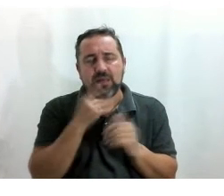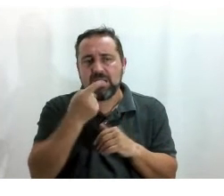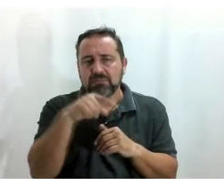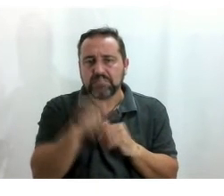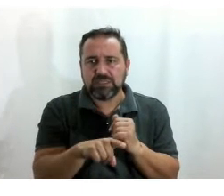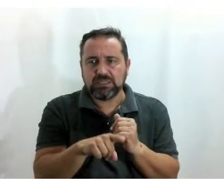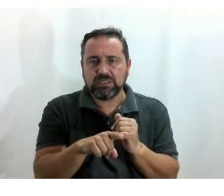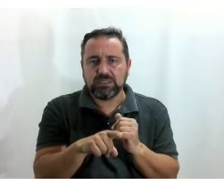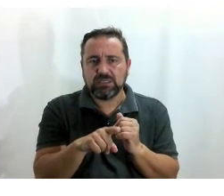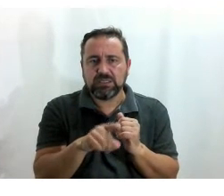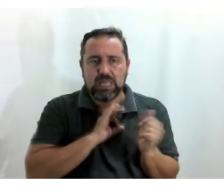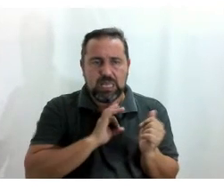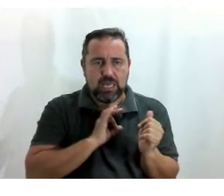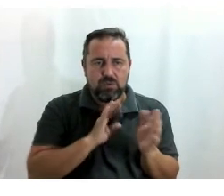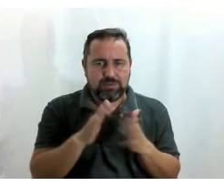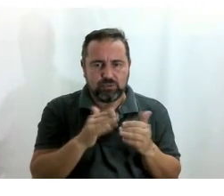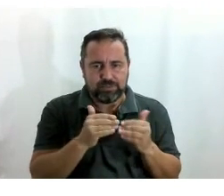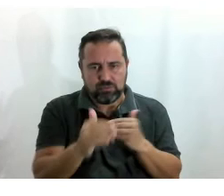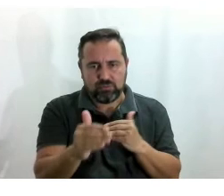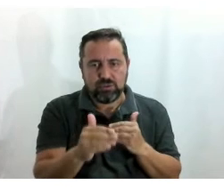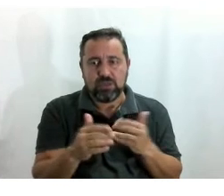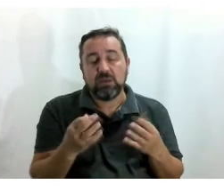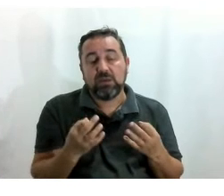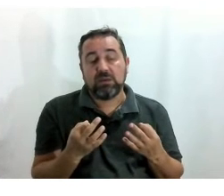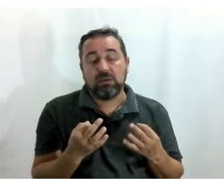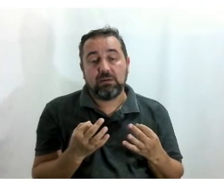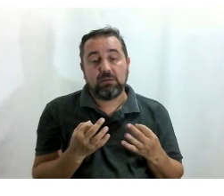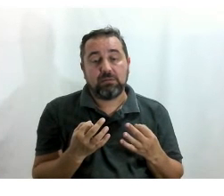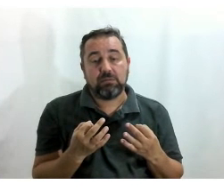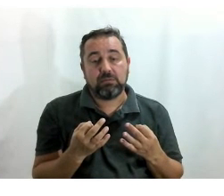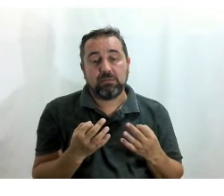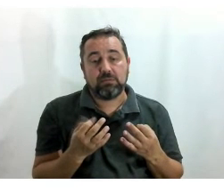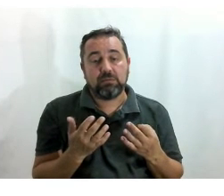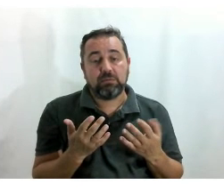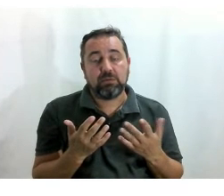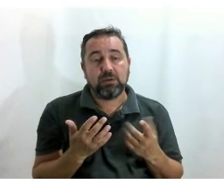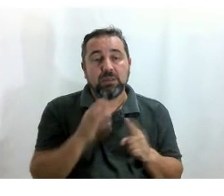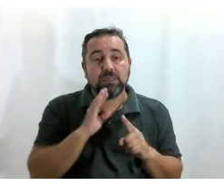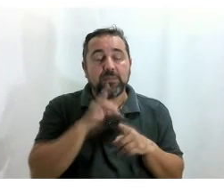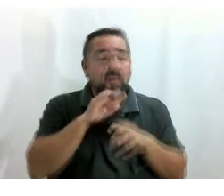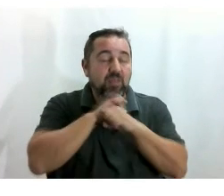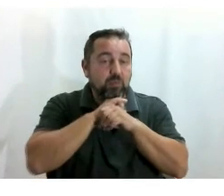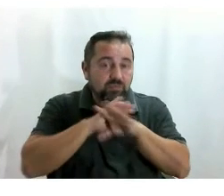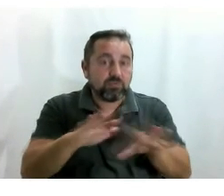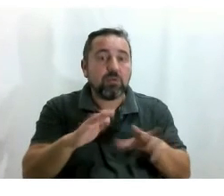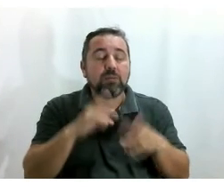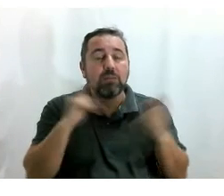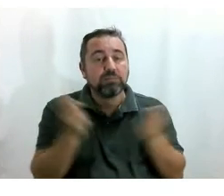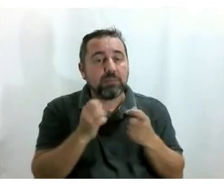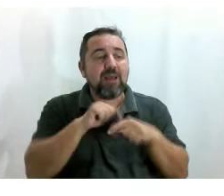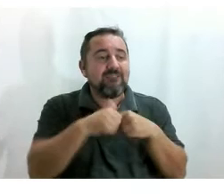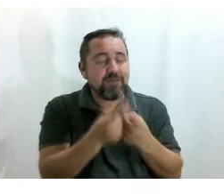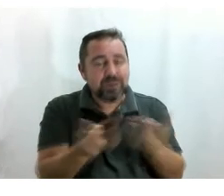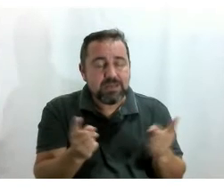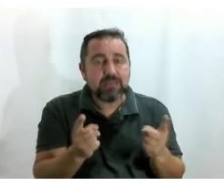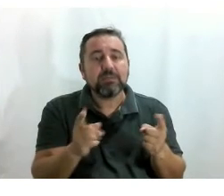de enero, que bueno, pues esto a nivel divulgativo para familias,